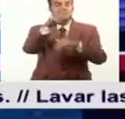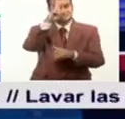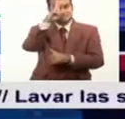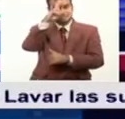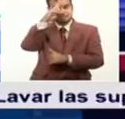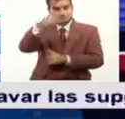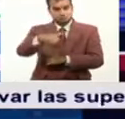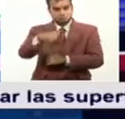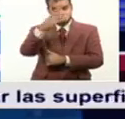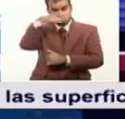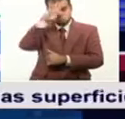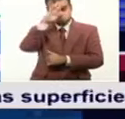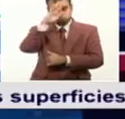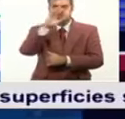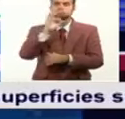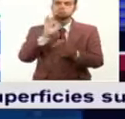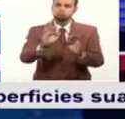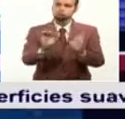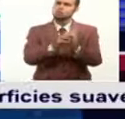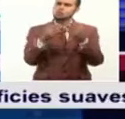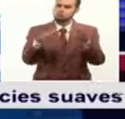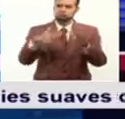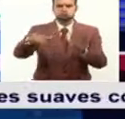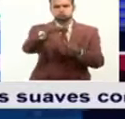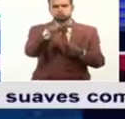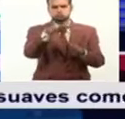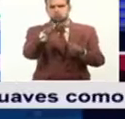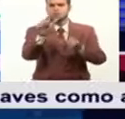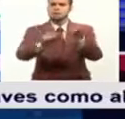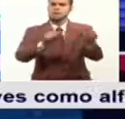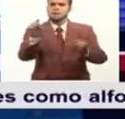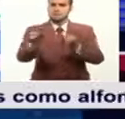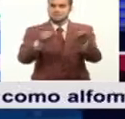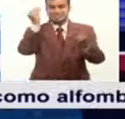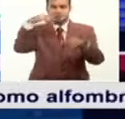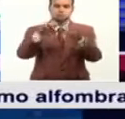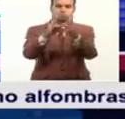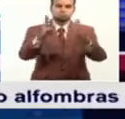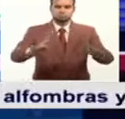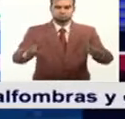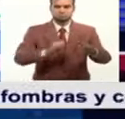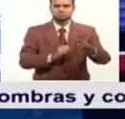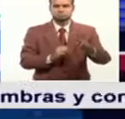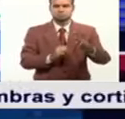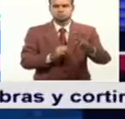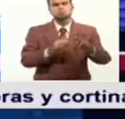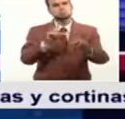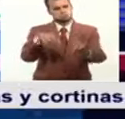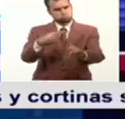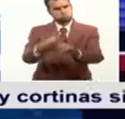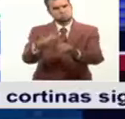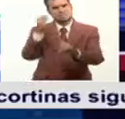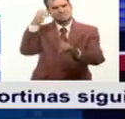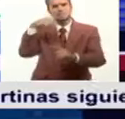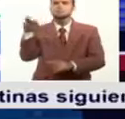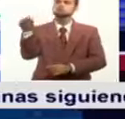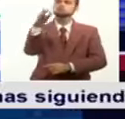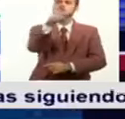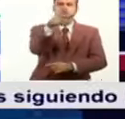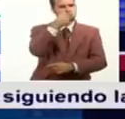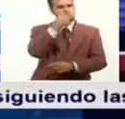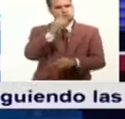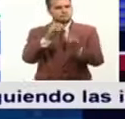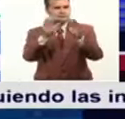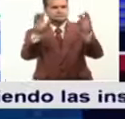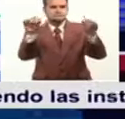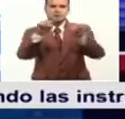país convoca a todos los usuarios en las redes sociales a sumarse a un tuitazo hoy domingo,